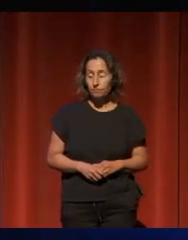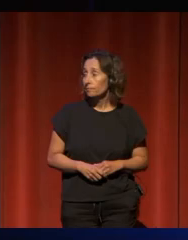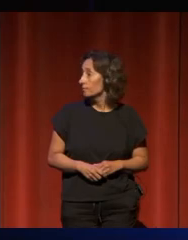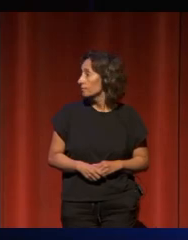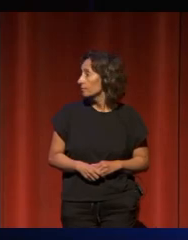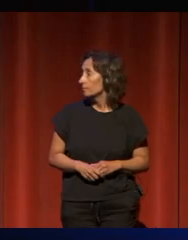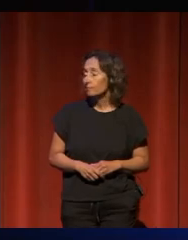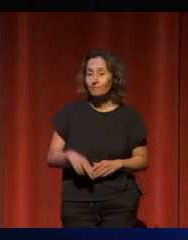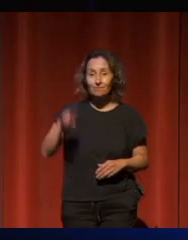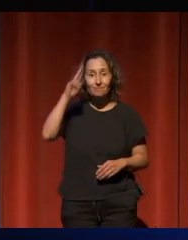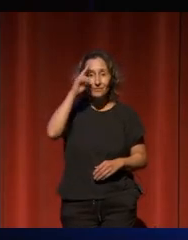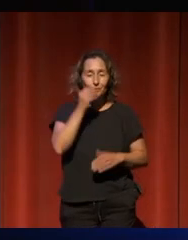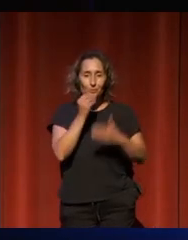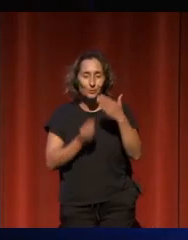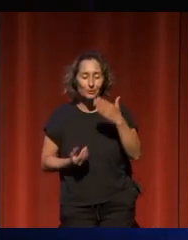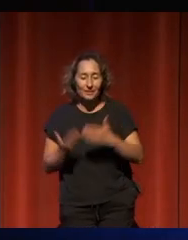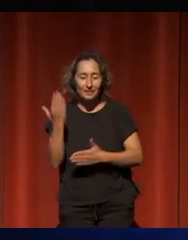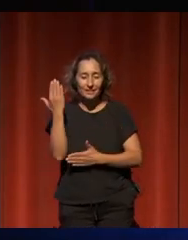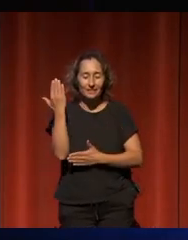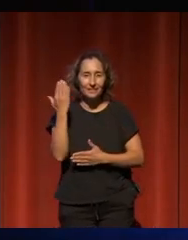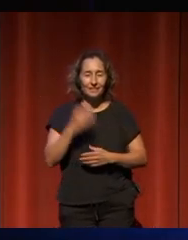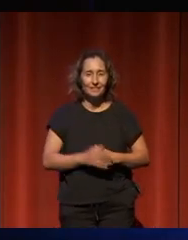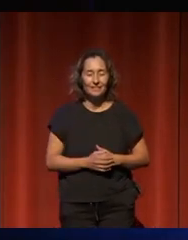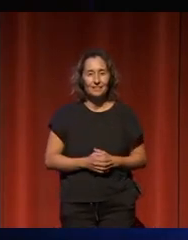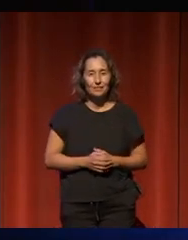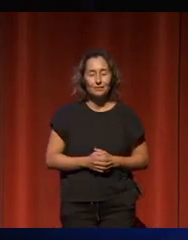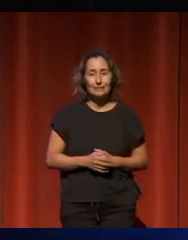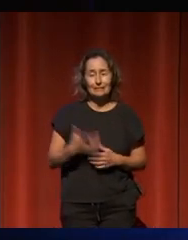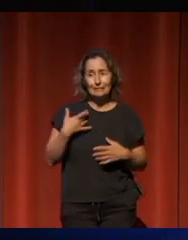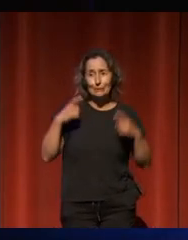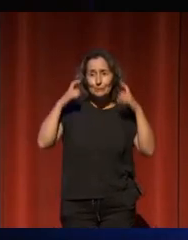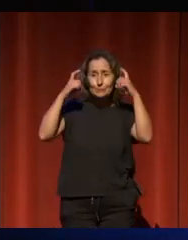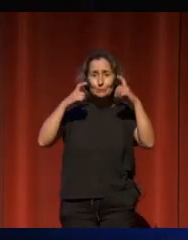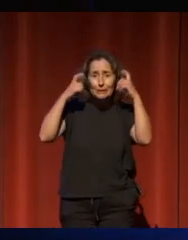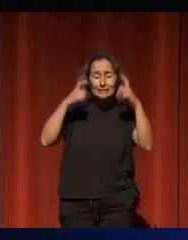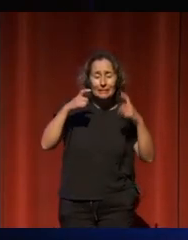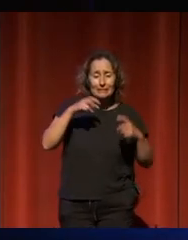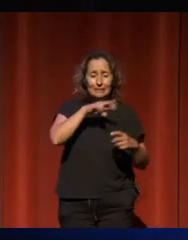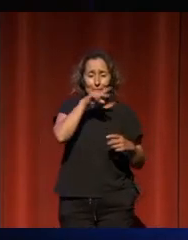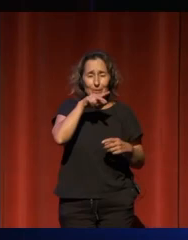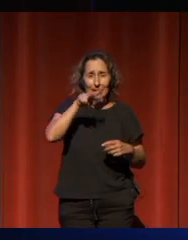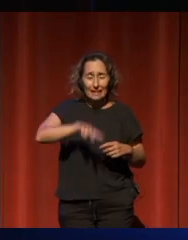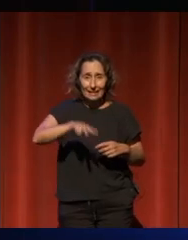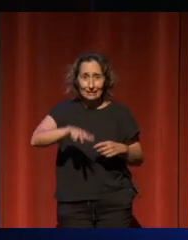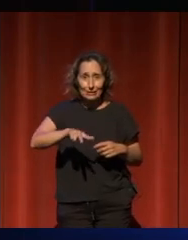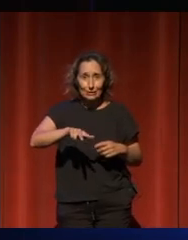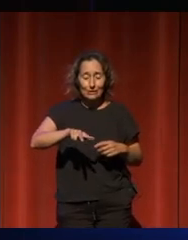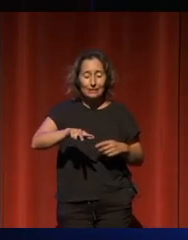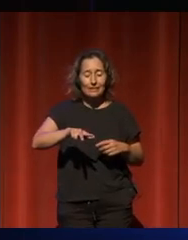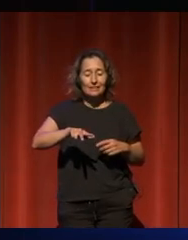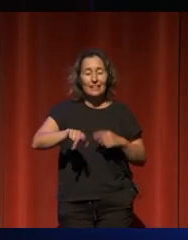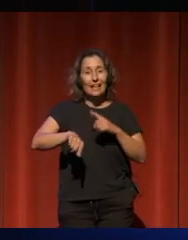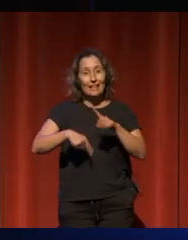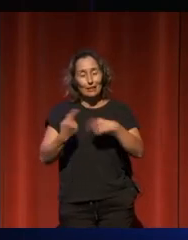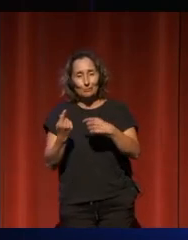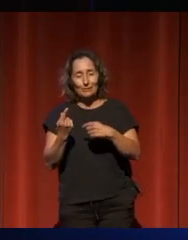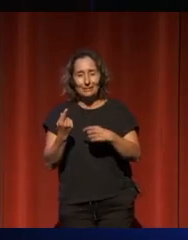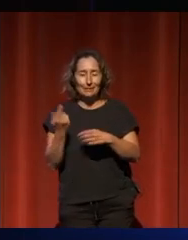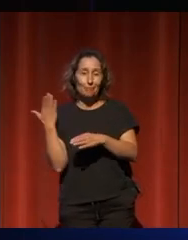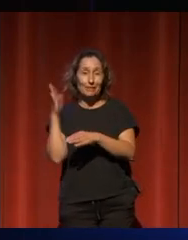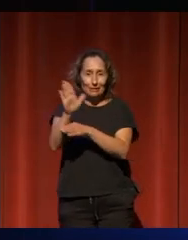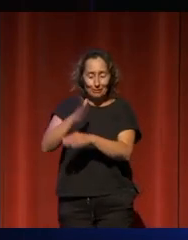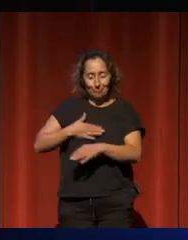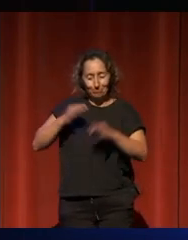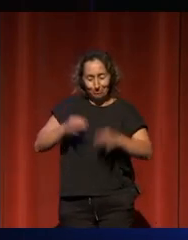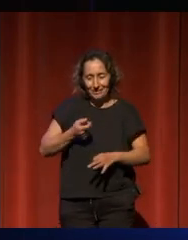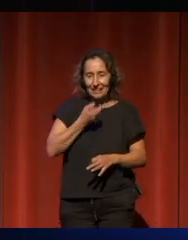Hola buenos días hablar un poquito en castellano después voy a hacer la presentación en inglés es